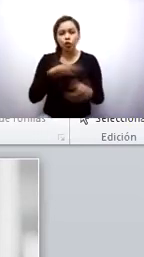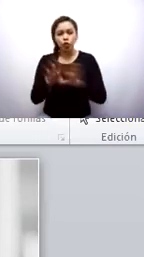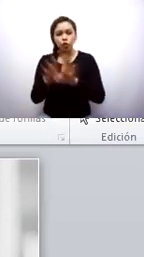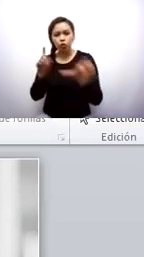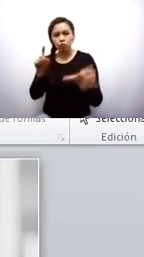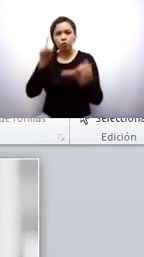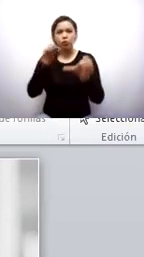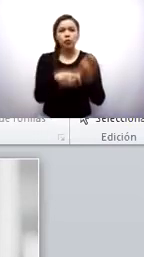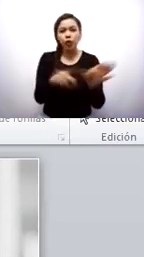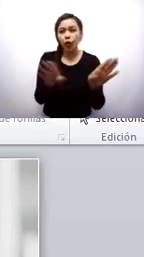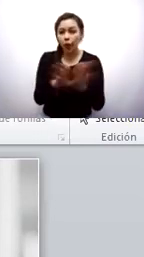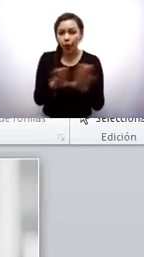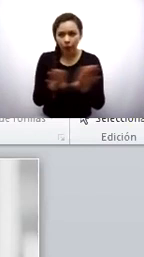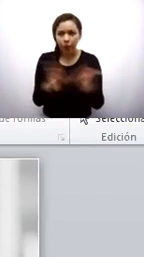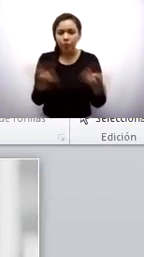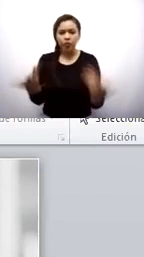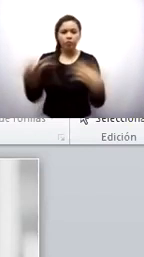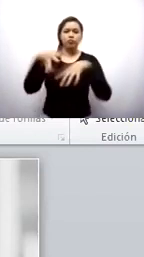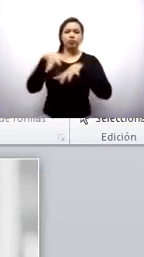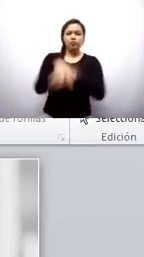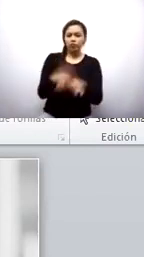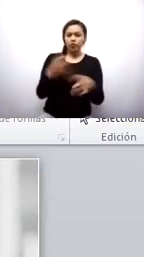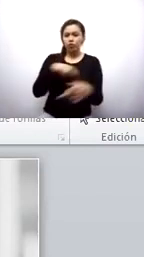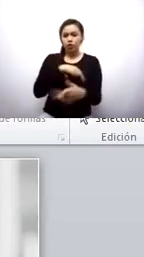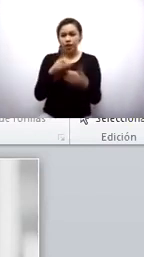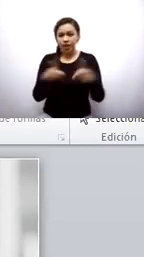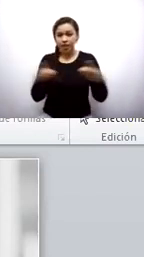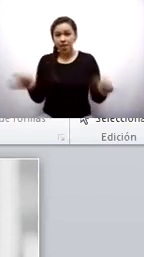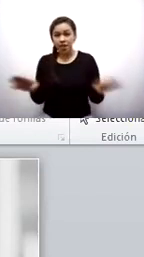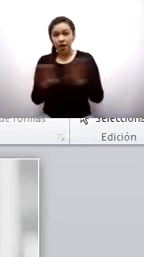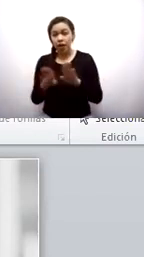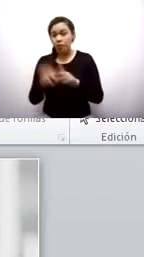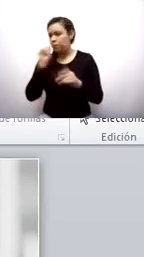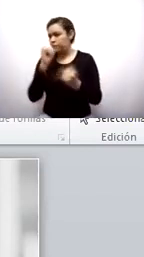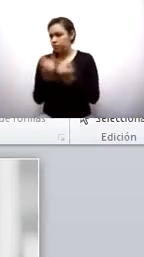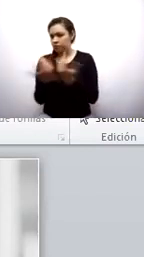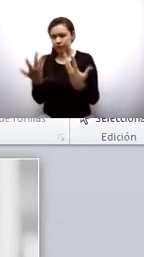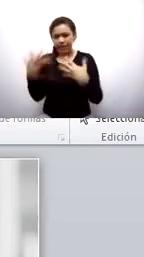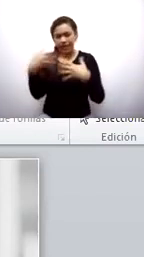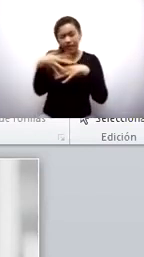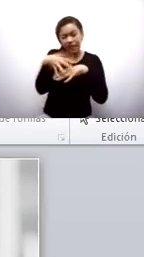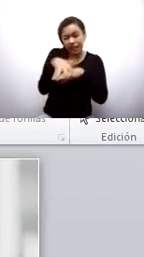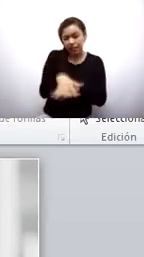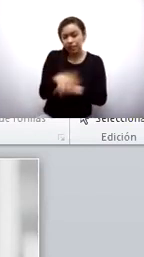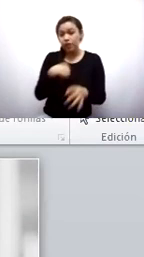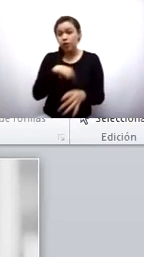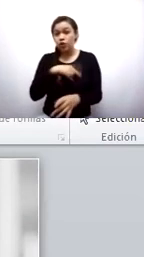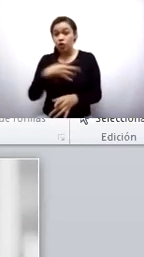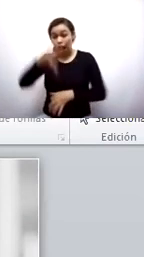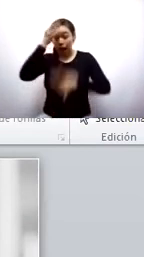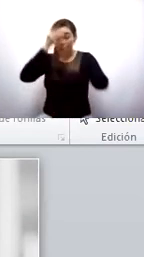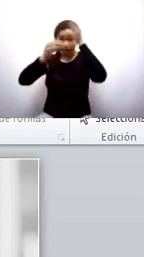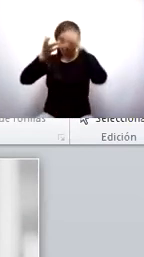ese cambio, cómo nos logramos desarrollar y adaptarnos, qué es lo que hemos aprendido justamente en